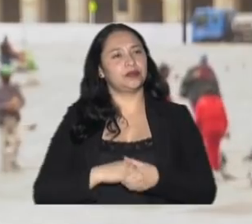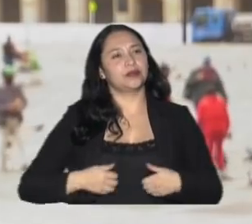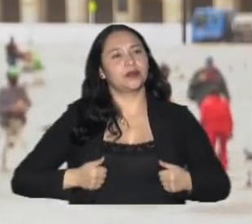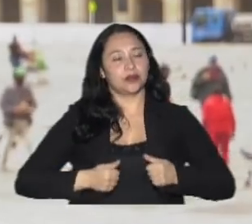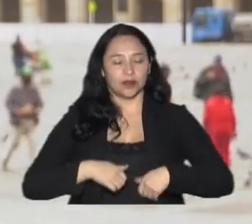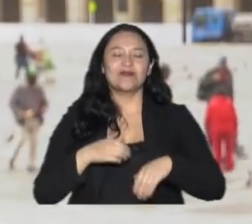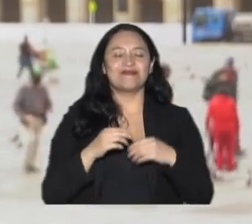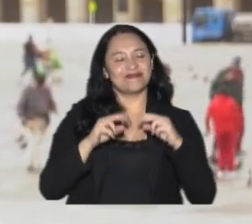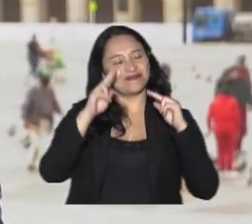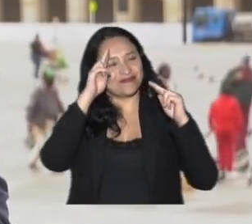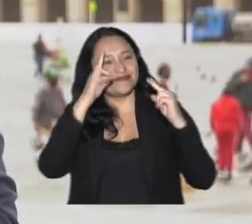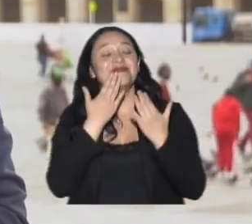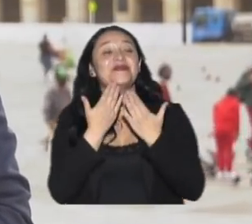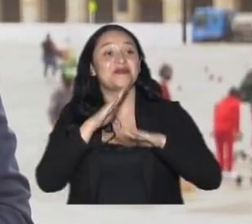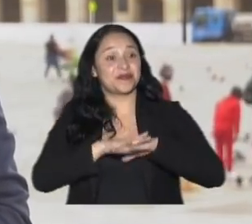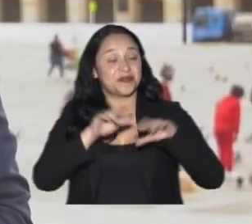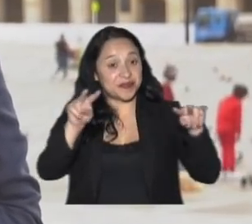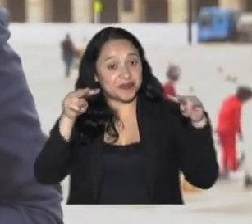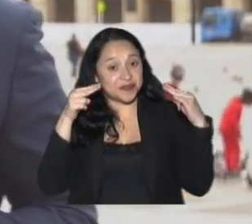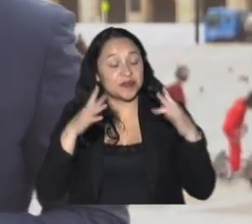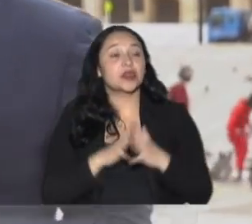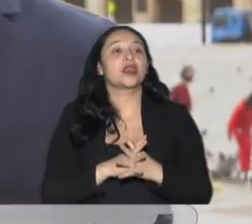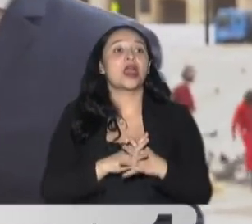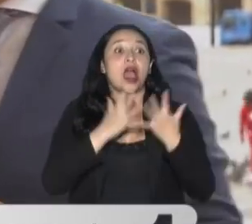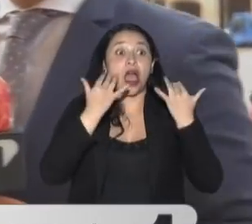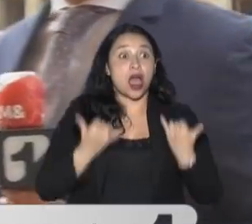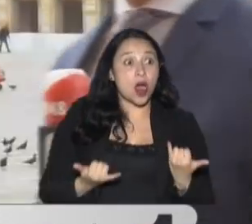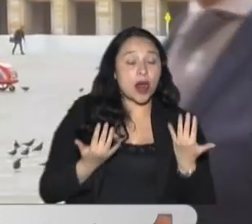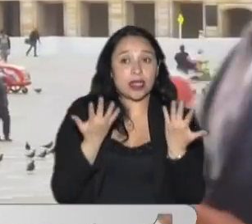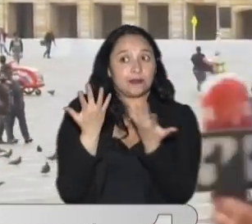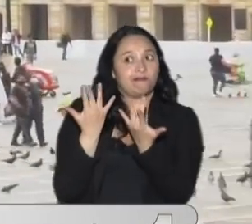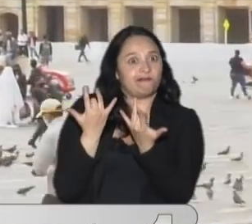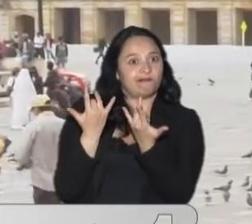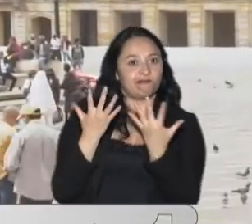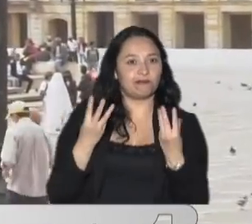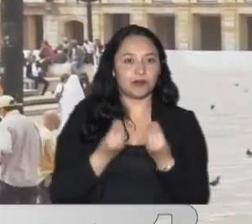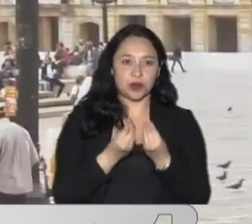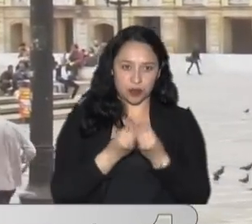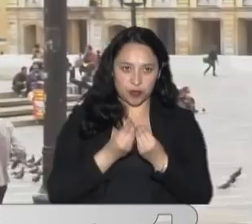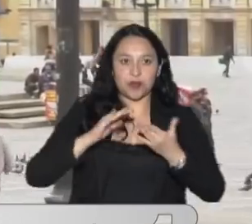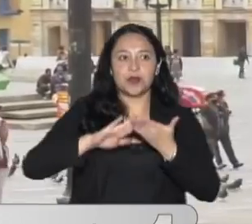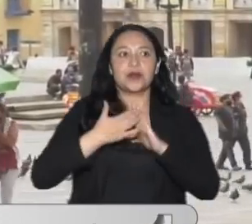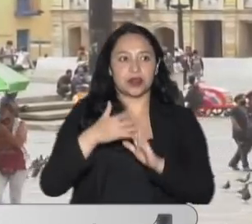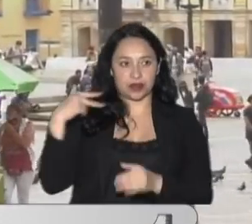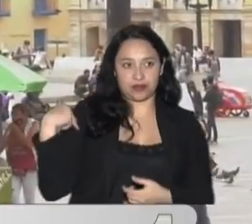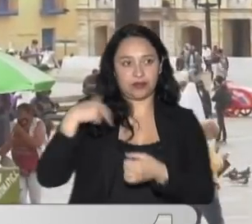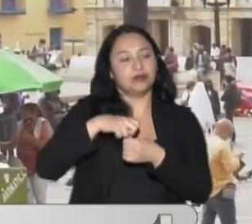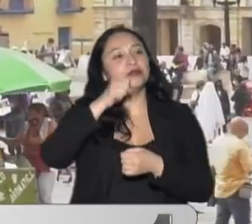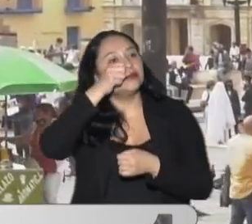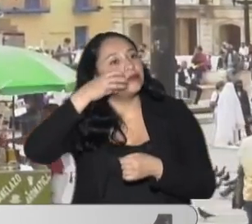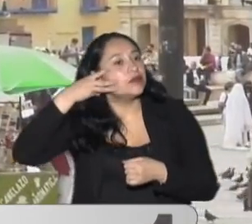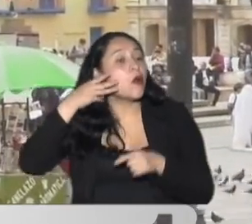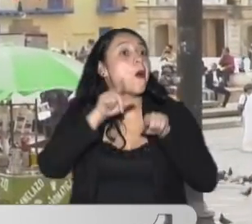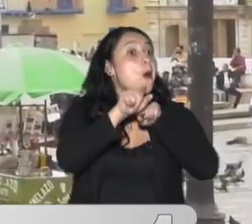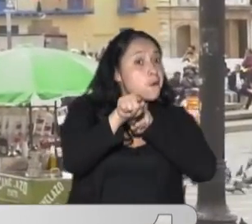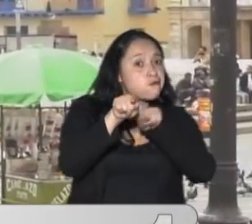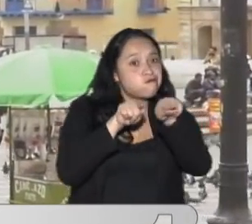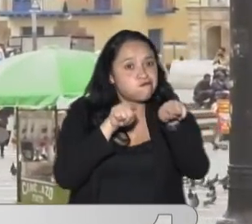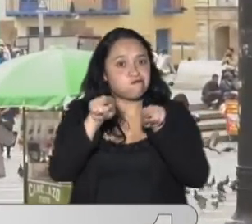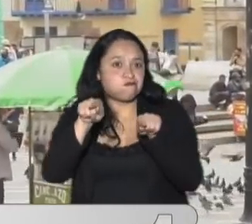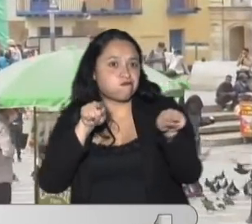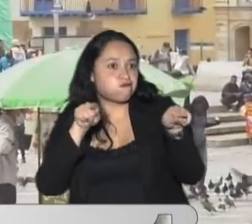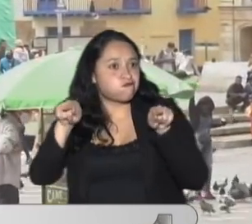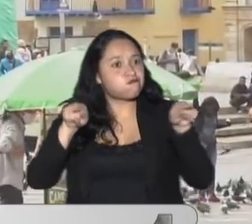Luisa, televidentes, hay gran expectativa por la llegada de la minga indígena y este es el panorama. Ya se encuentran algunas personas que han llegado de